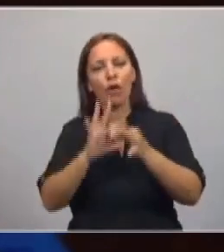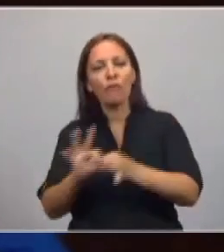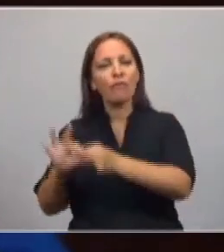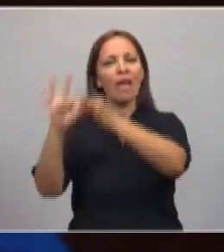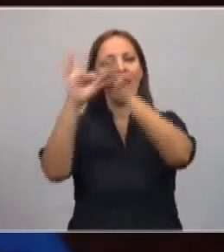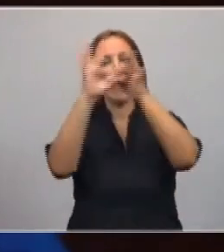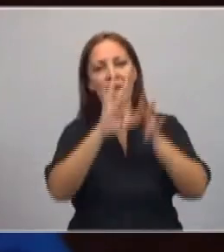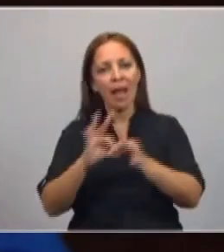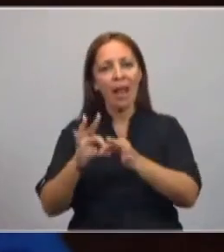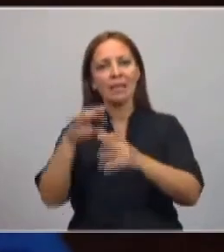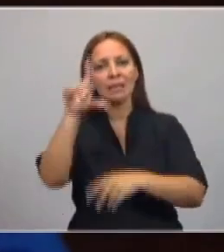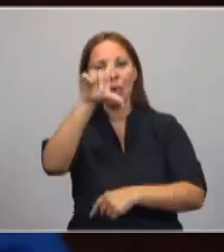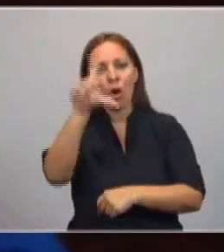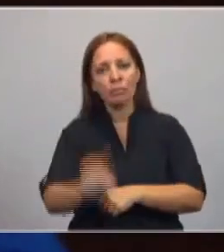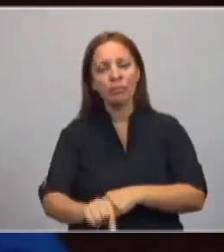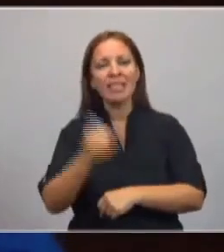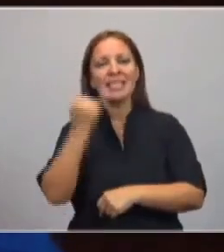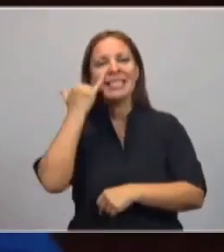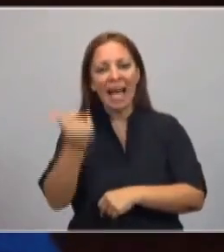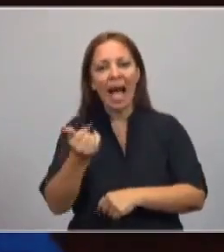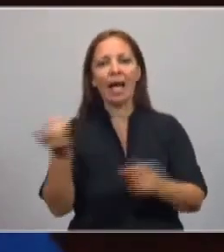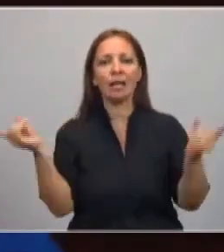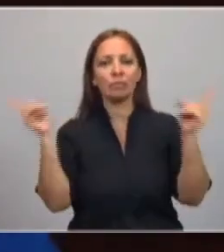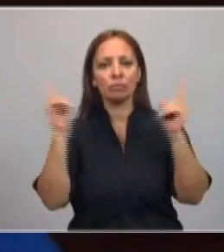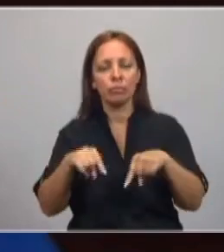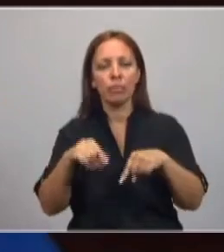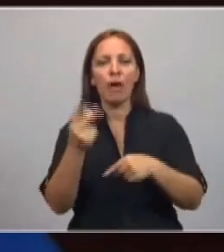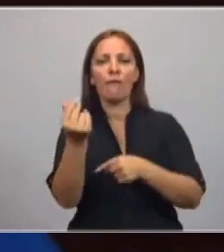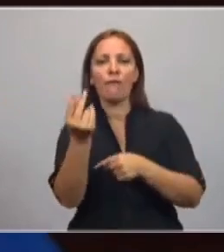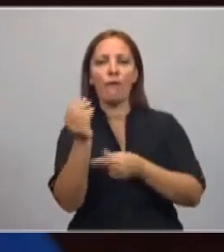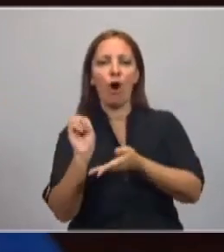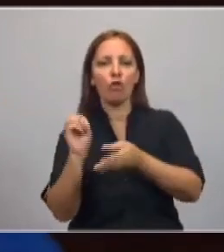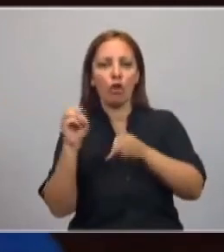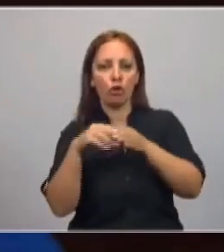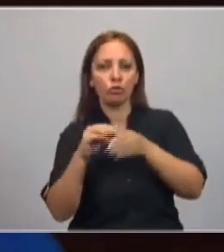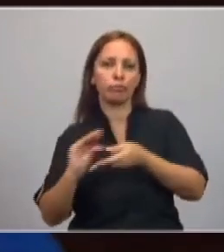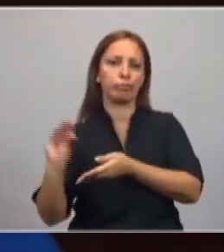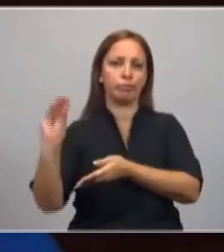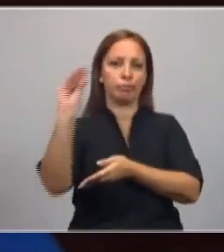la inmediata reposición de los fondos